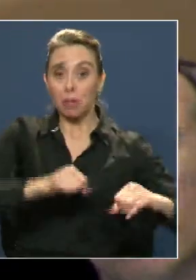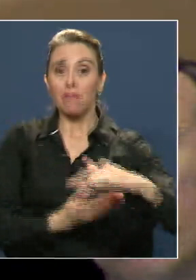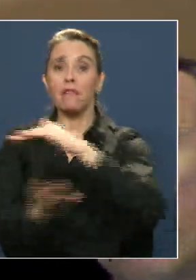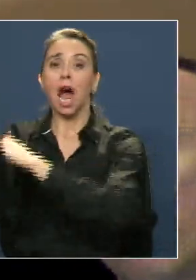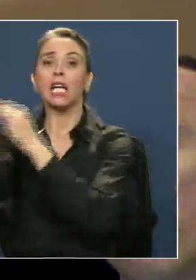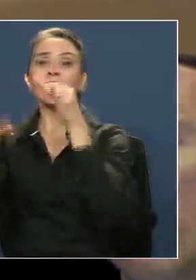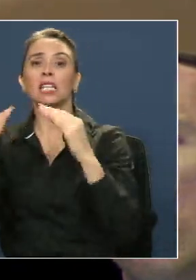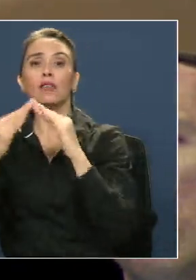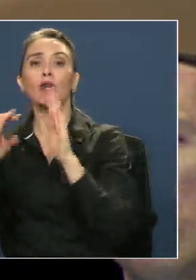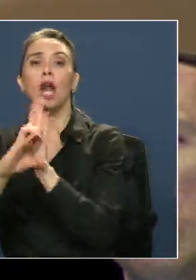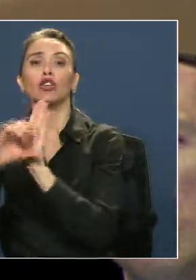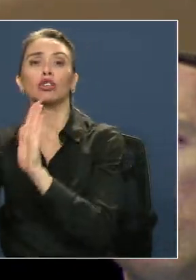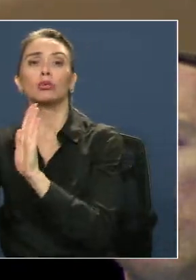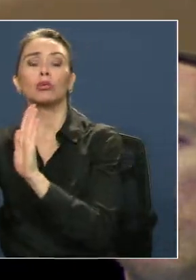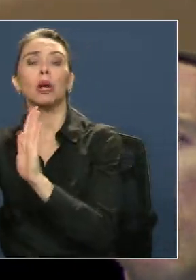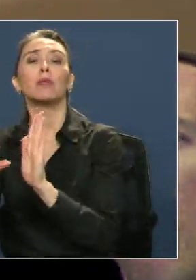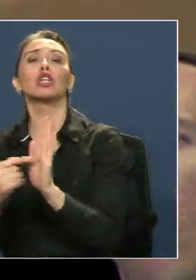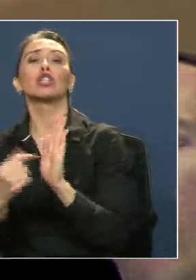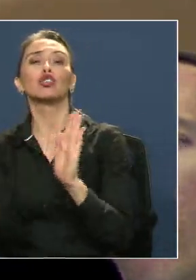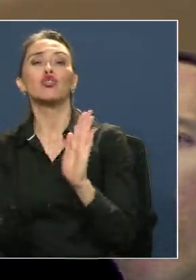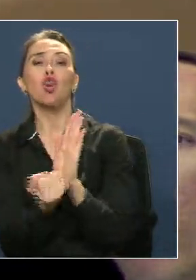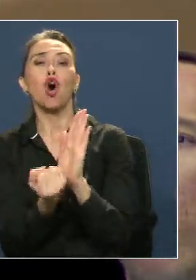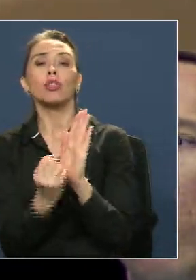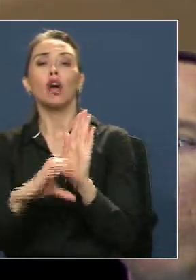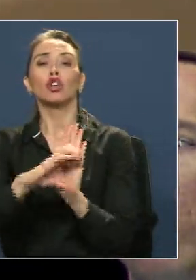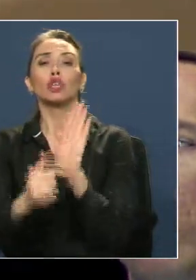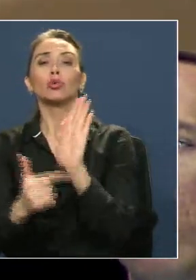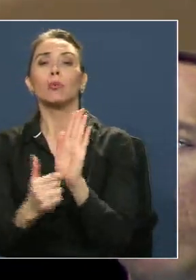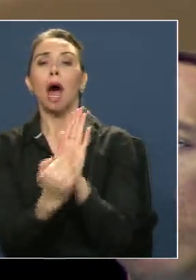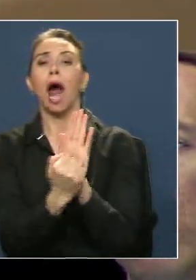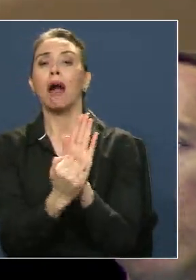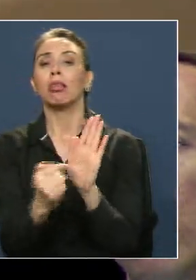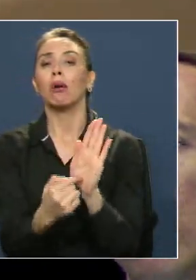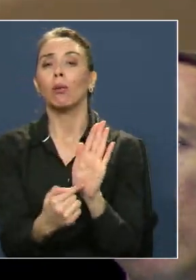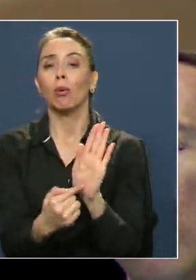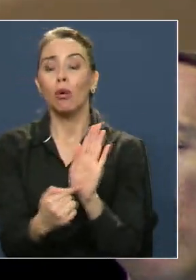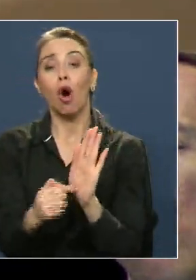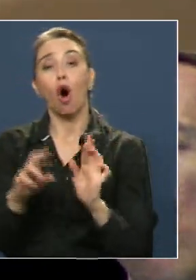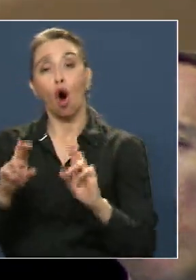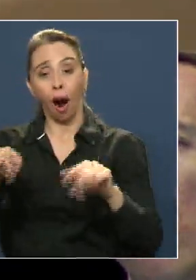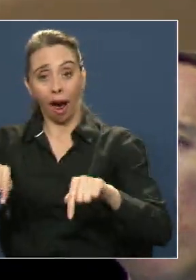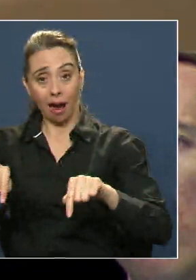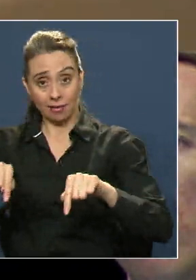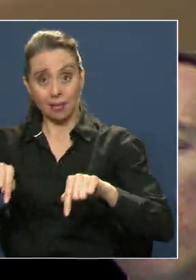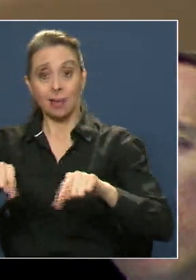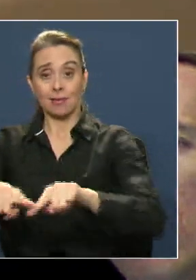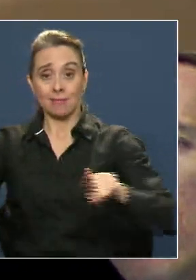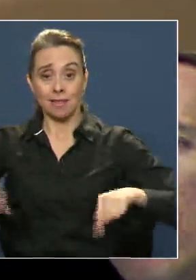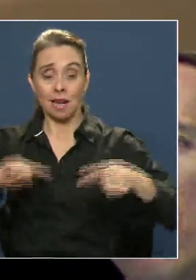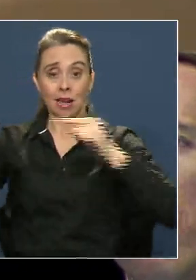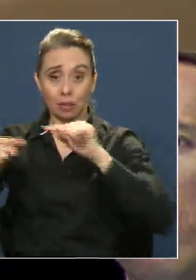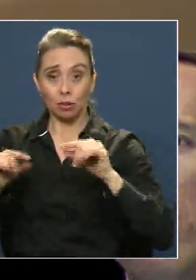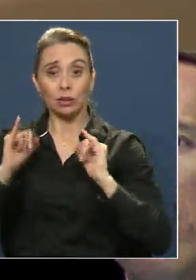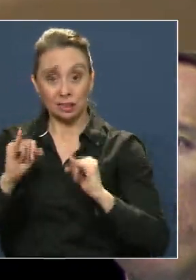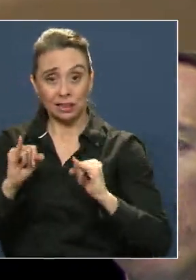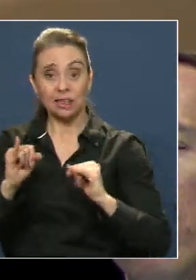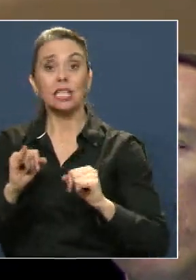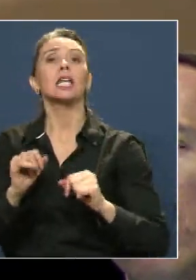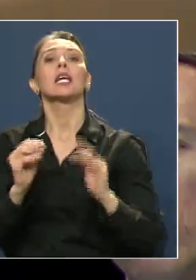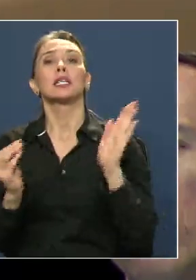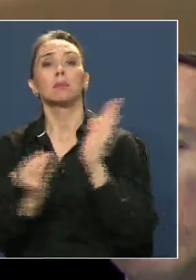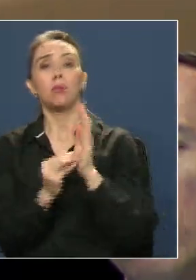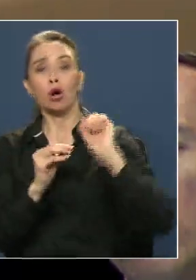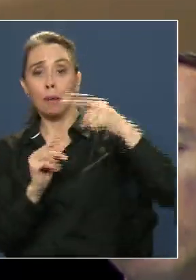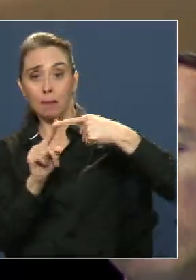Por lo tanto, aquí ojalá que tengamos un debate que nos permita, o sea, que aprobemos la imprescriptibilidad y que si se